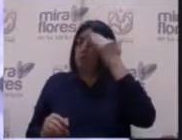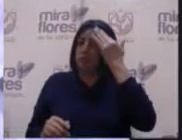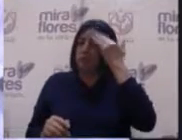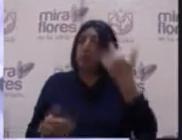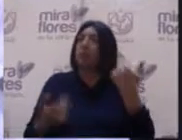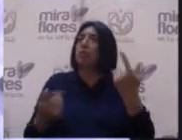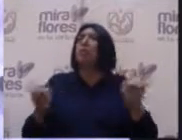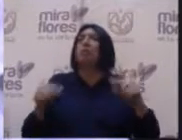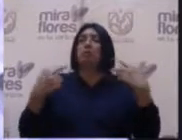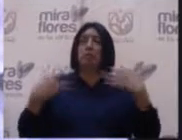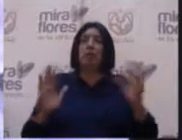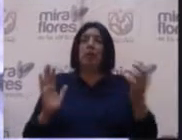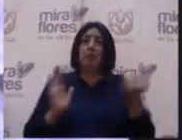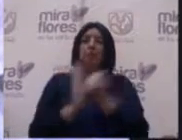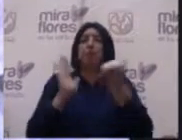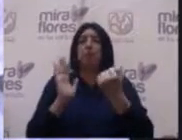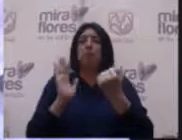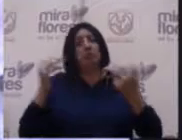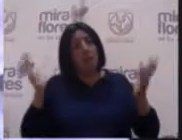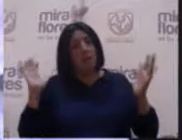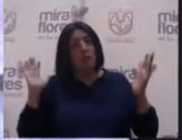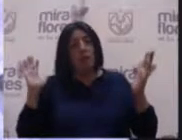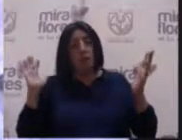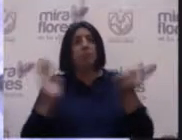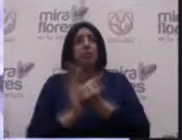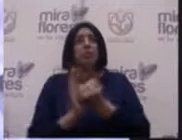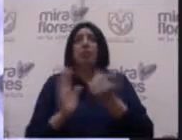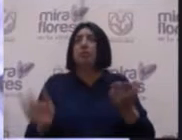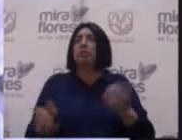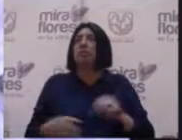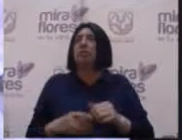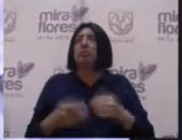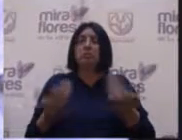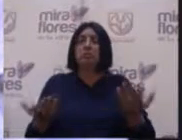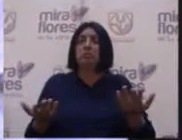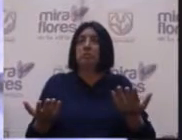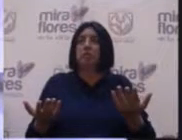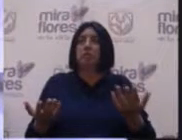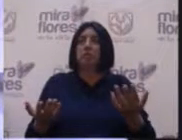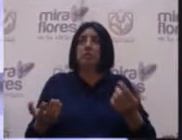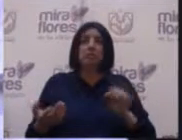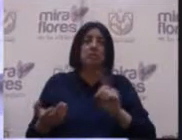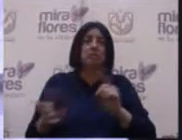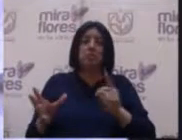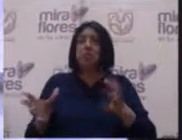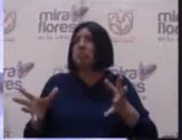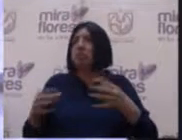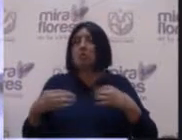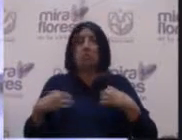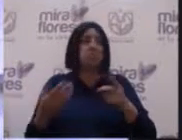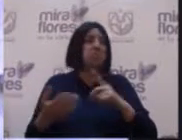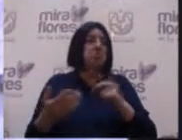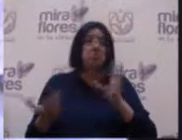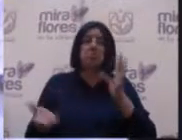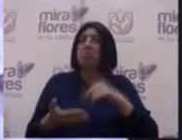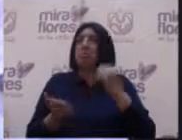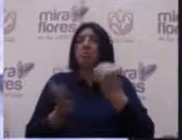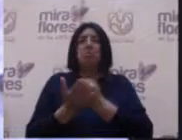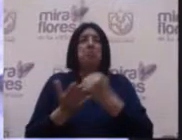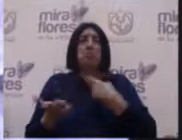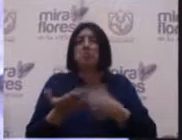una vez aprobado, está aprobado. Sin nuestro consentimiento, nuestra aprobación,